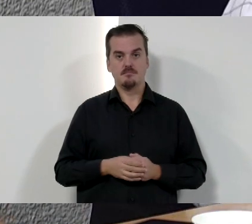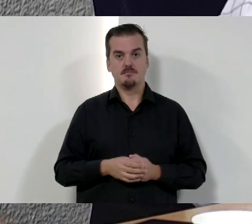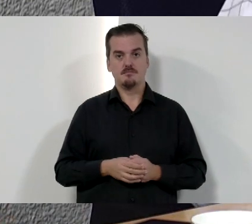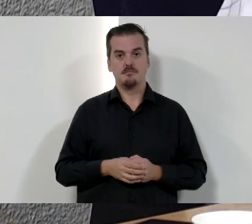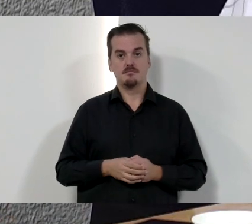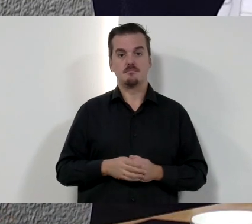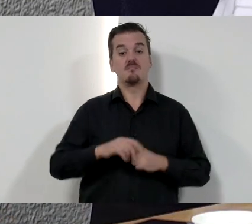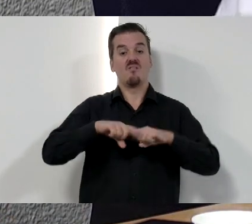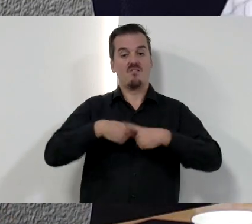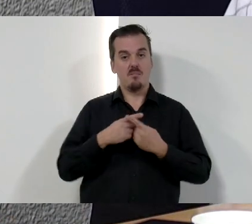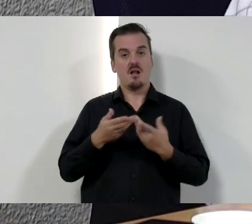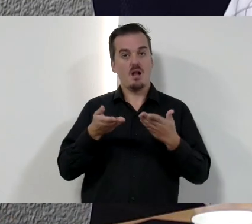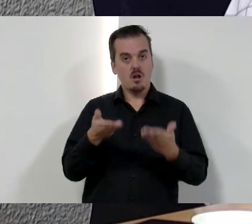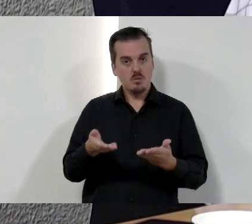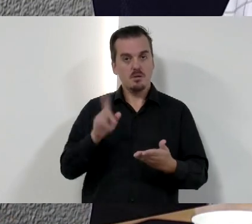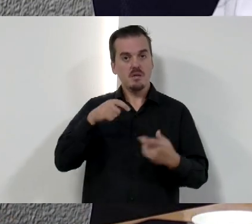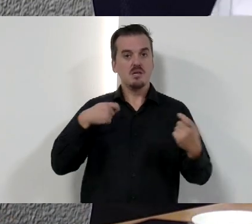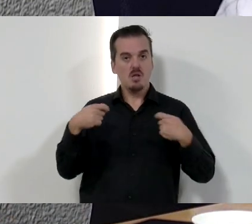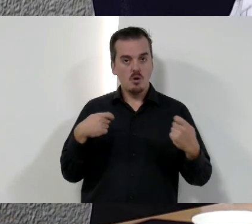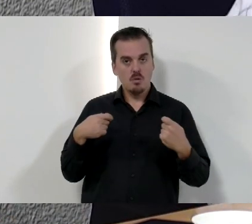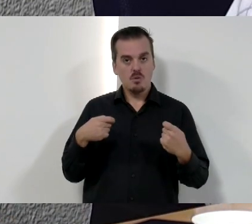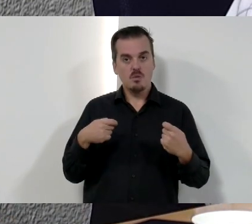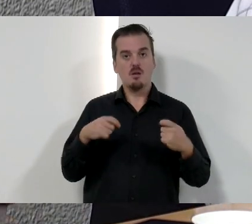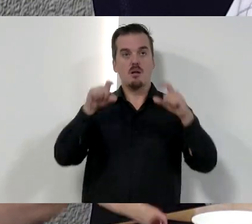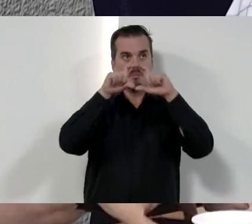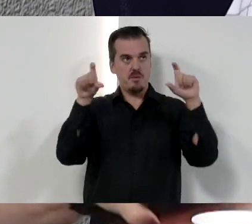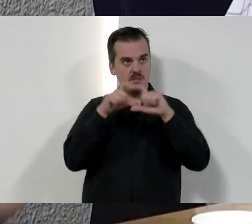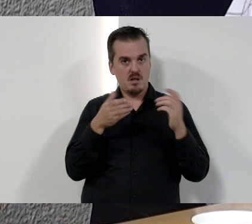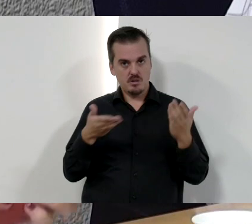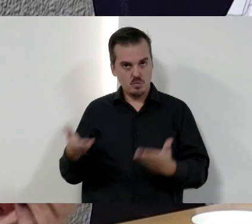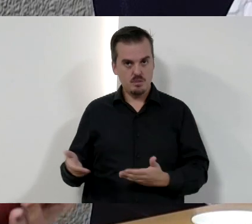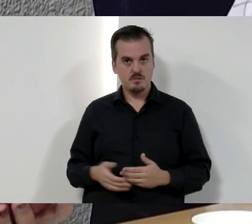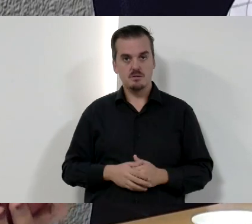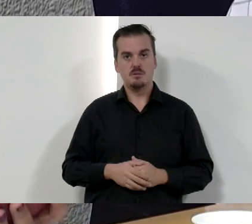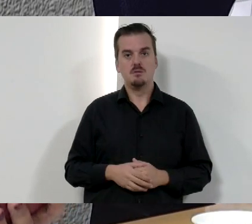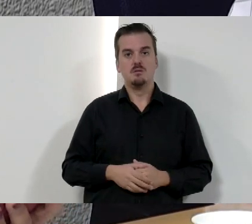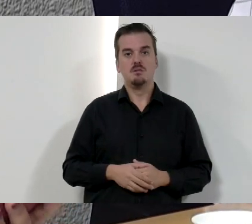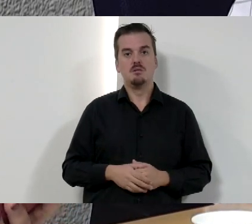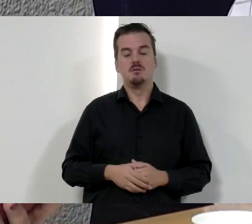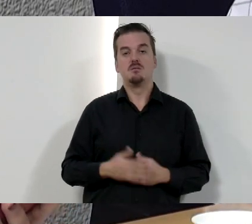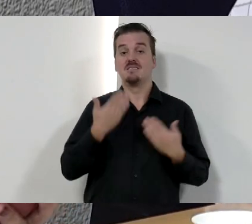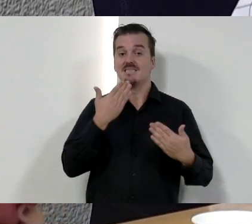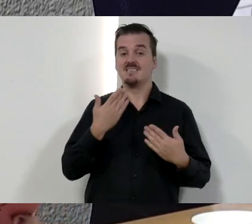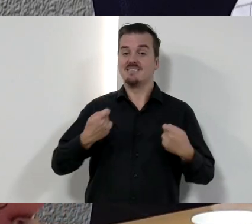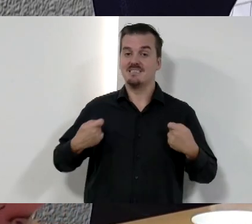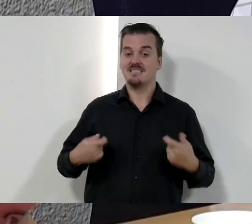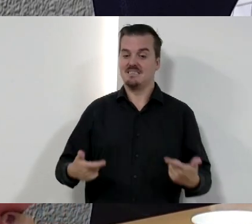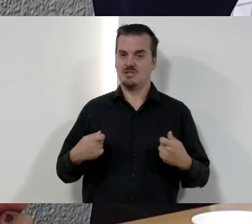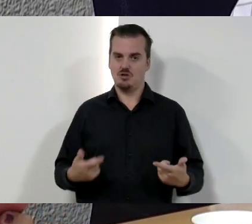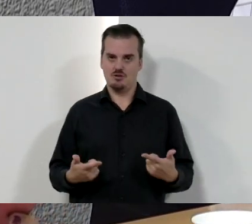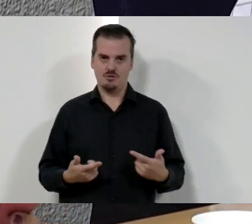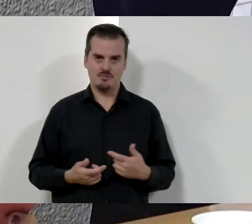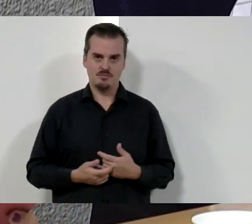ayudar a las familias, ayudar a los negocios, ayudar a las empresas mediante el gasto, mediante medidas de